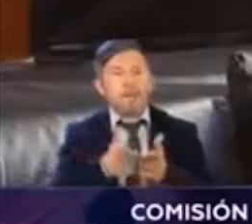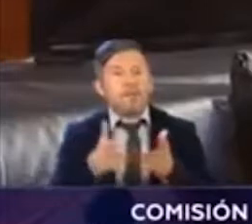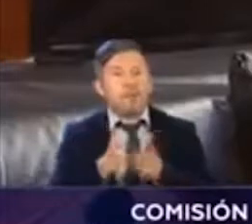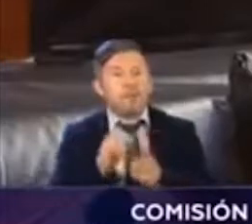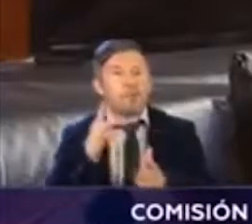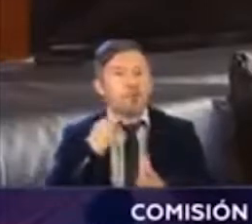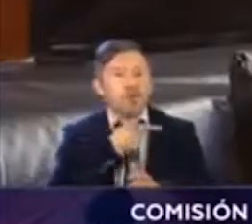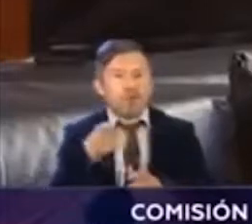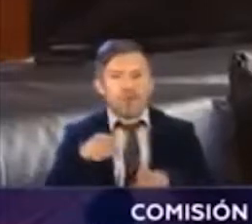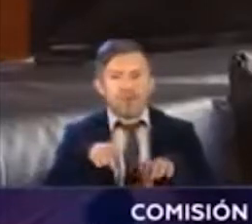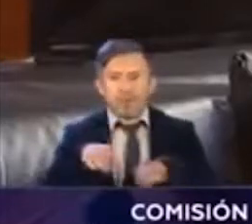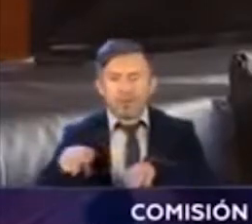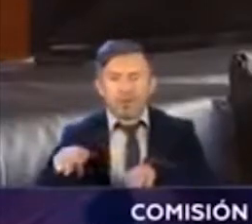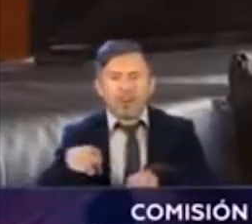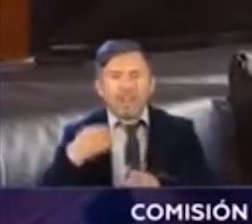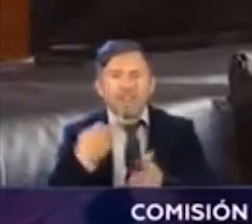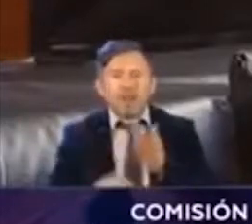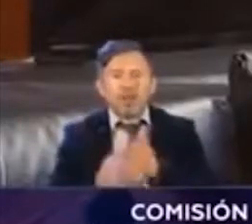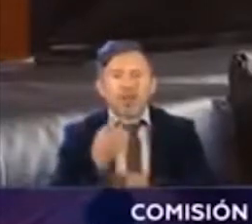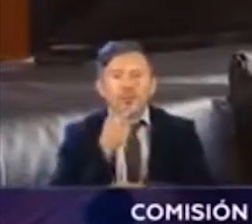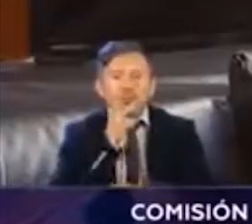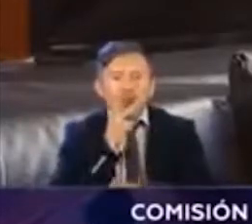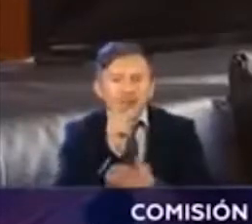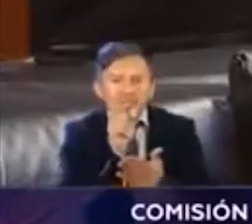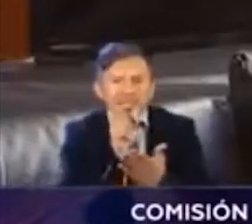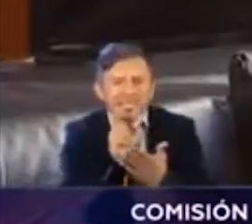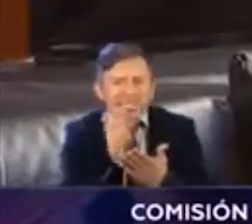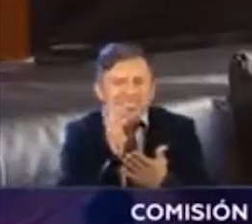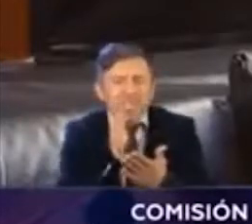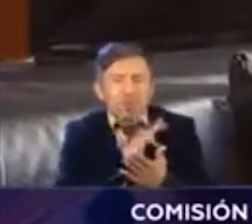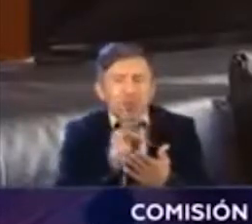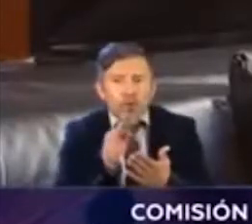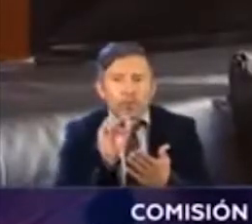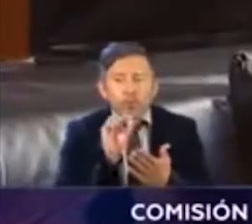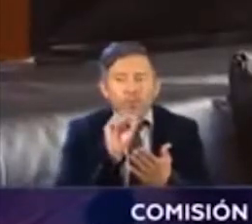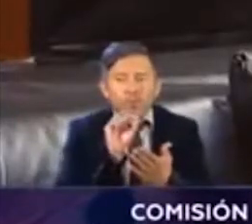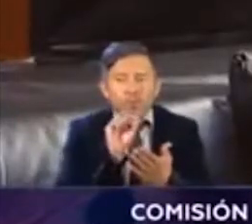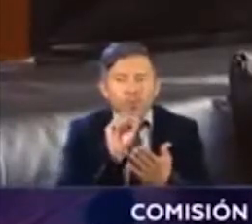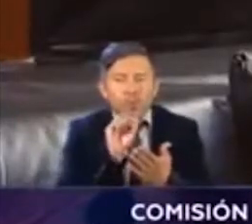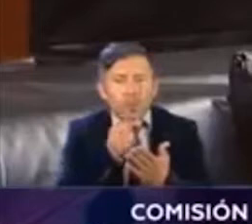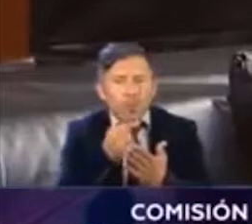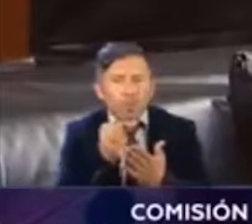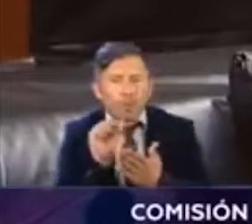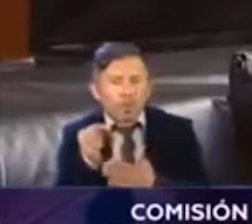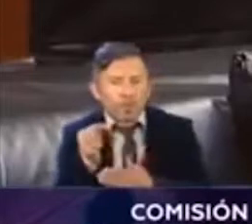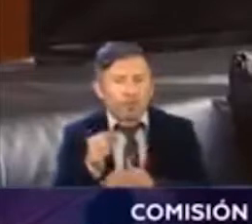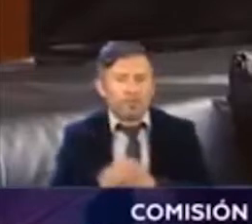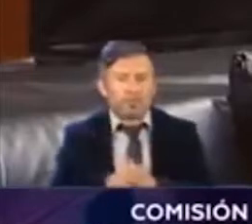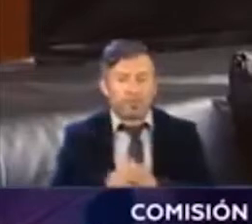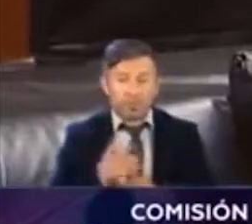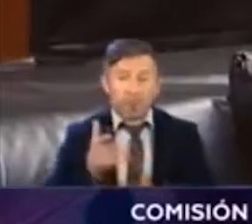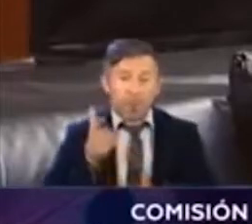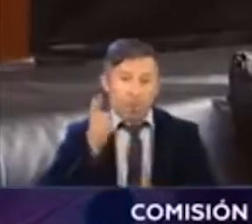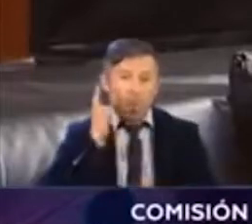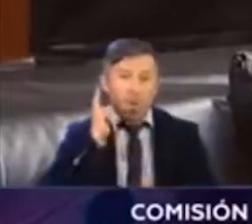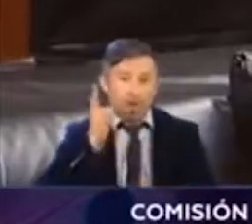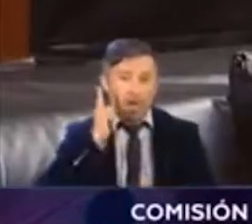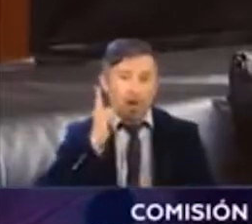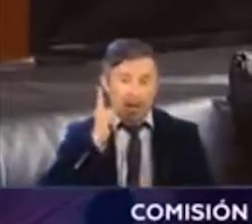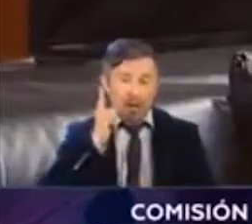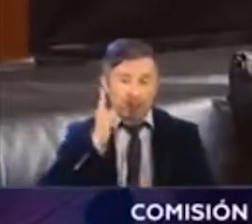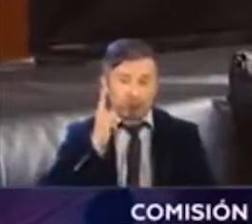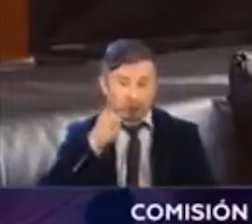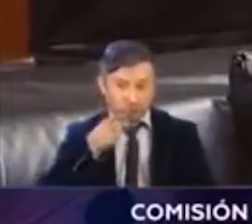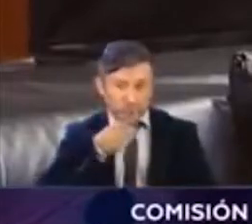Estamos por dos palabras, que dice, entre otros, entre dos comas. Ojalá que pueda, con su